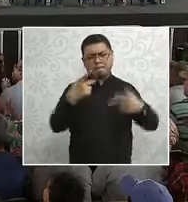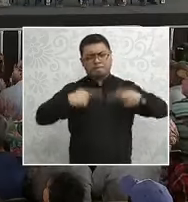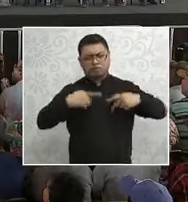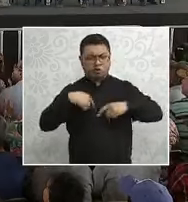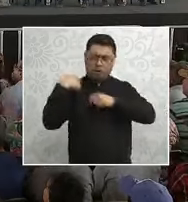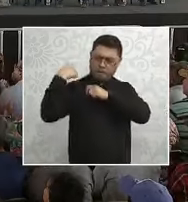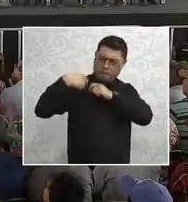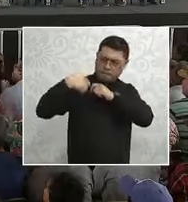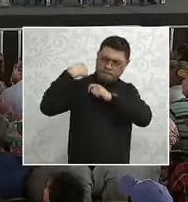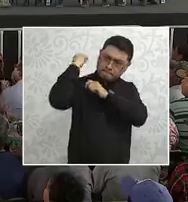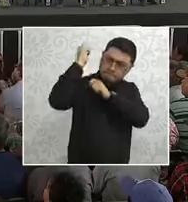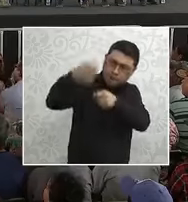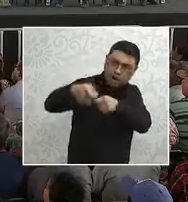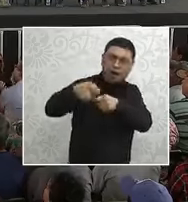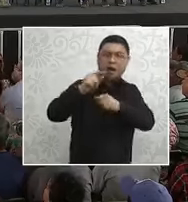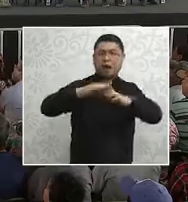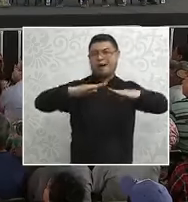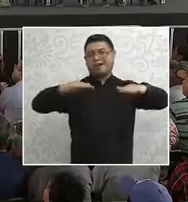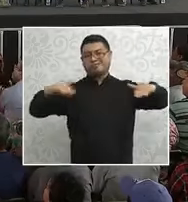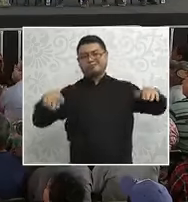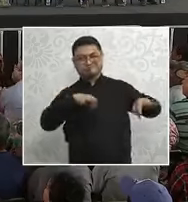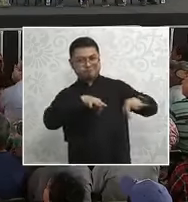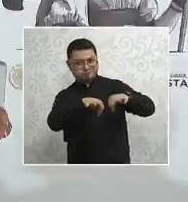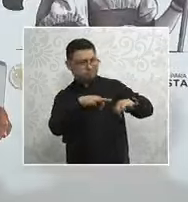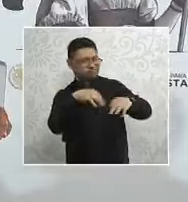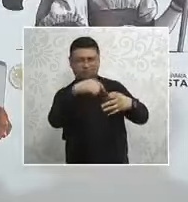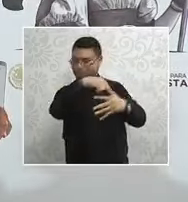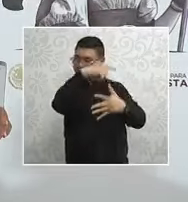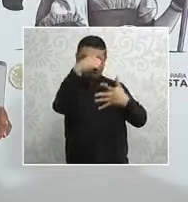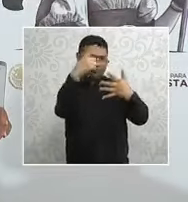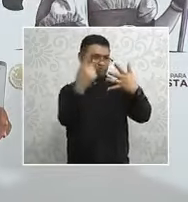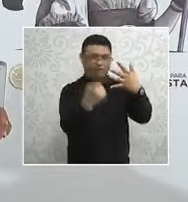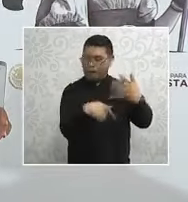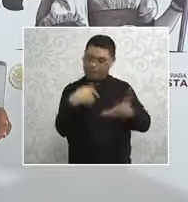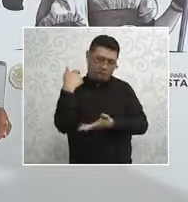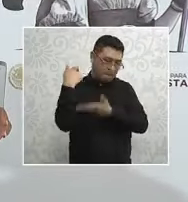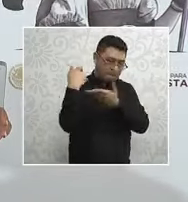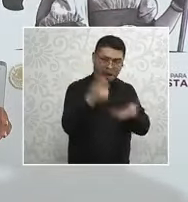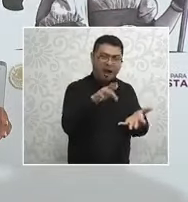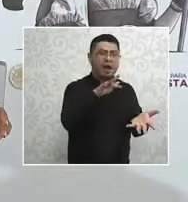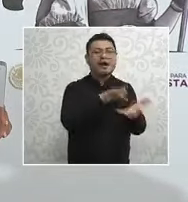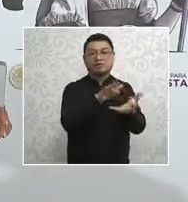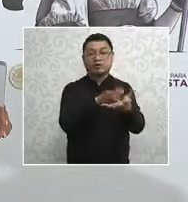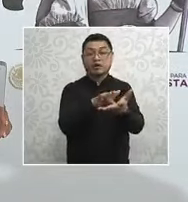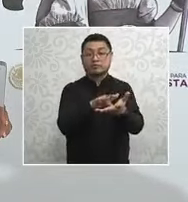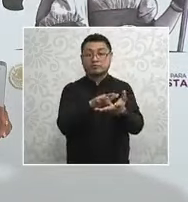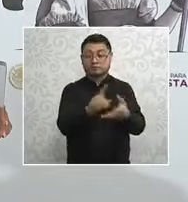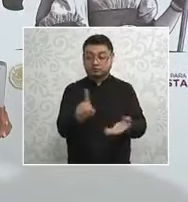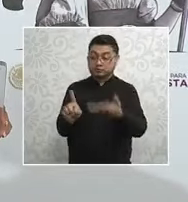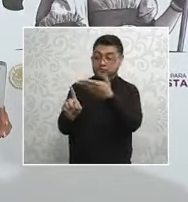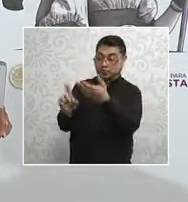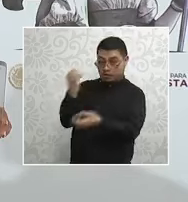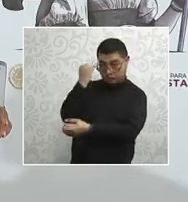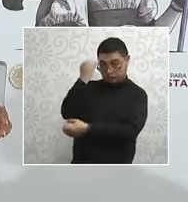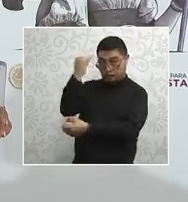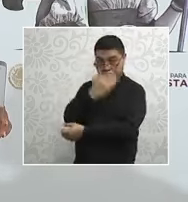es decir la instrucción de nuestra presidenta programas